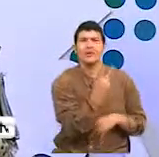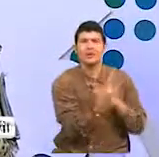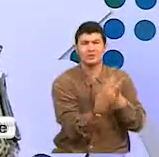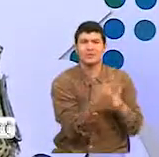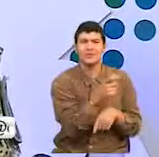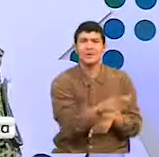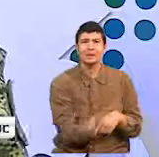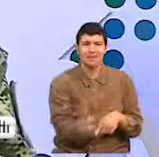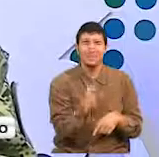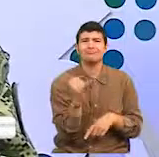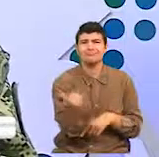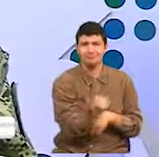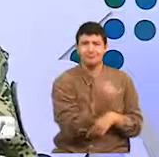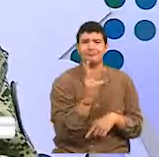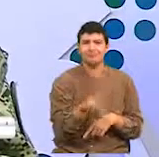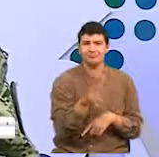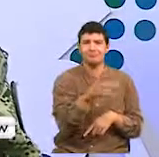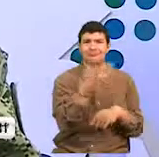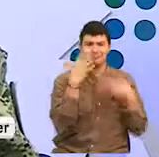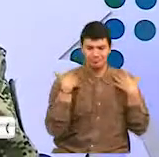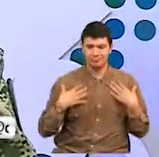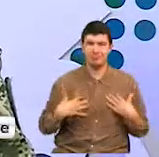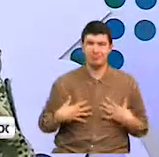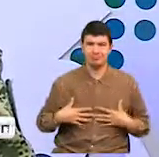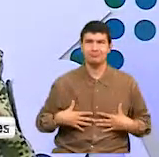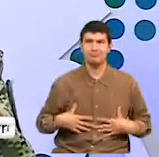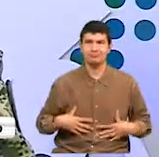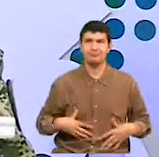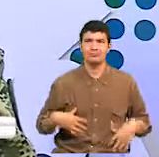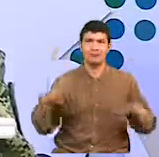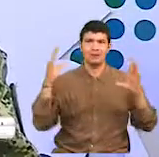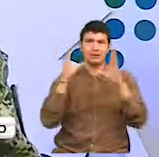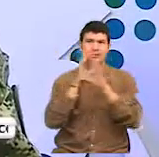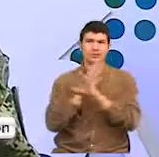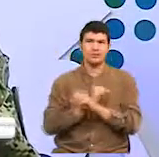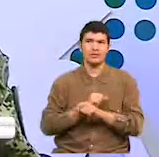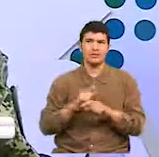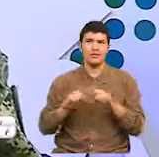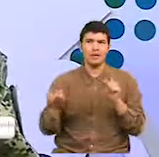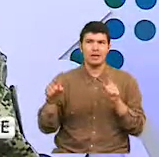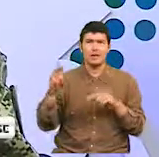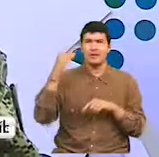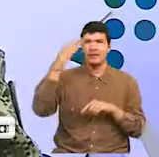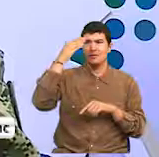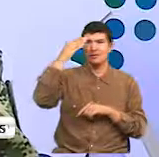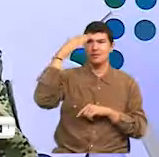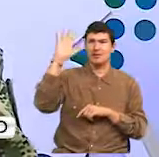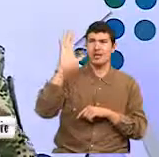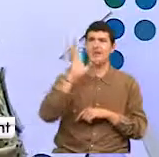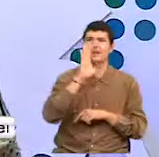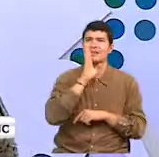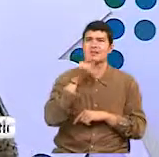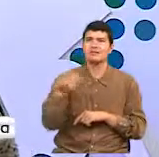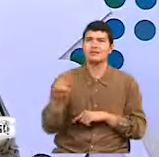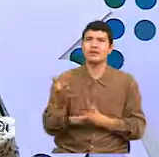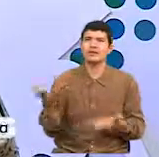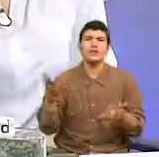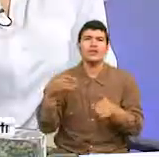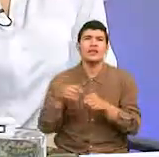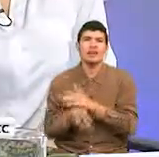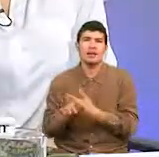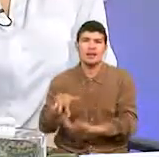personas que estaban vestidas con traje oscuro, pero que no sabían realmente quiénes eran y de dónde habían